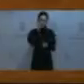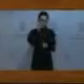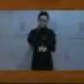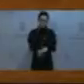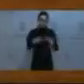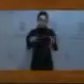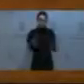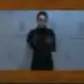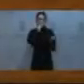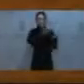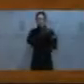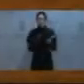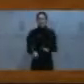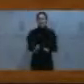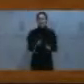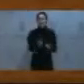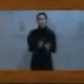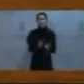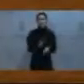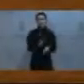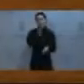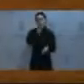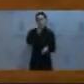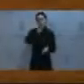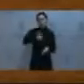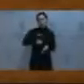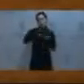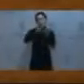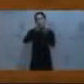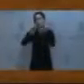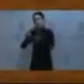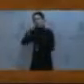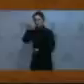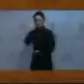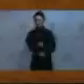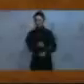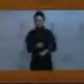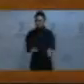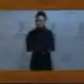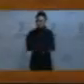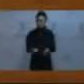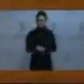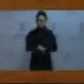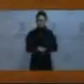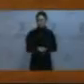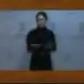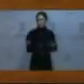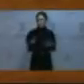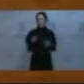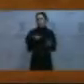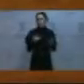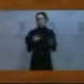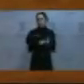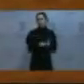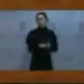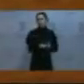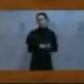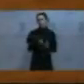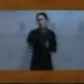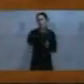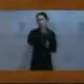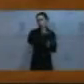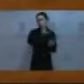en Asturias alcanzó el 0,96%. En nuestro caso, esto quiere decir que en el año 2100, que tampoco está tan